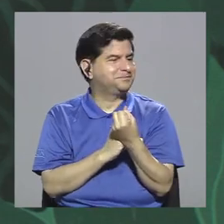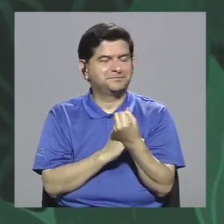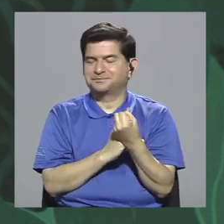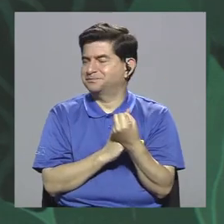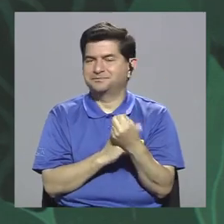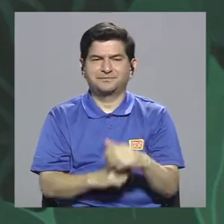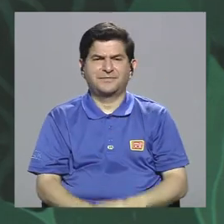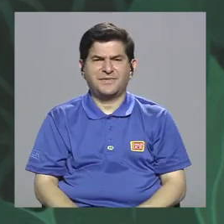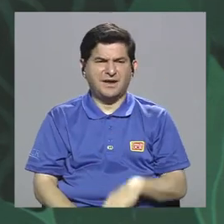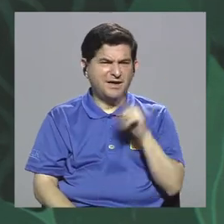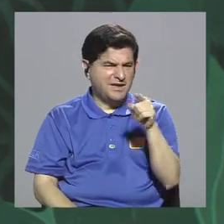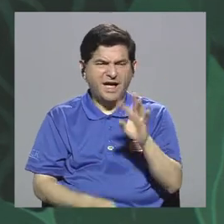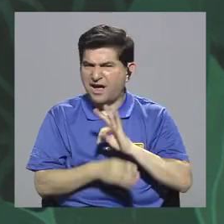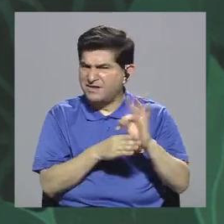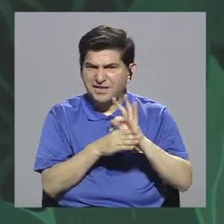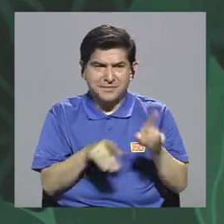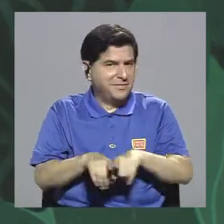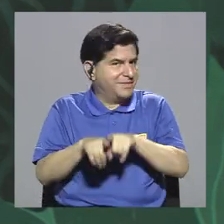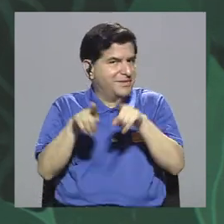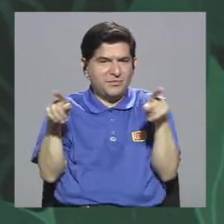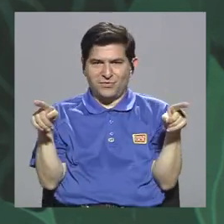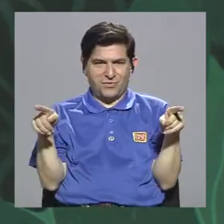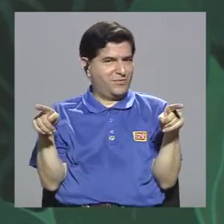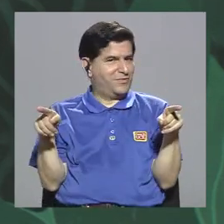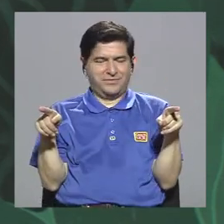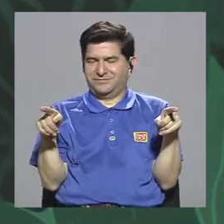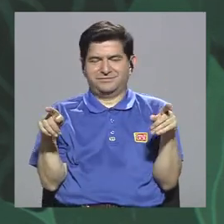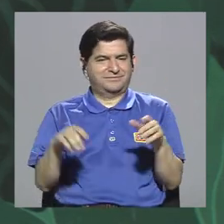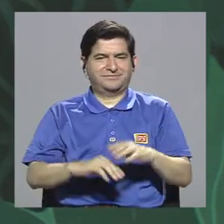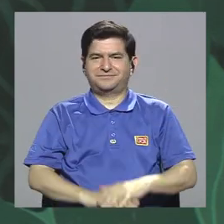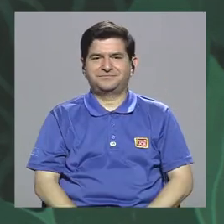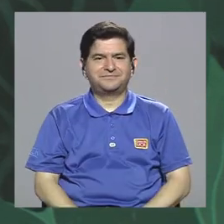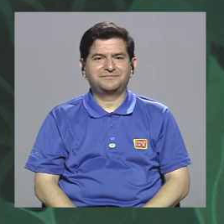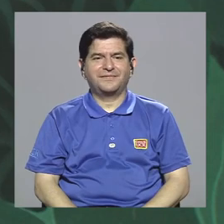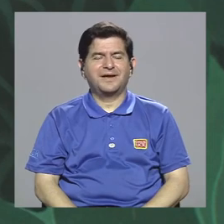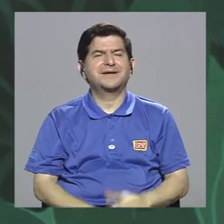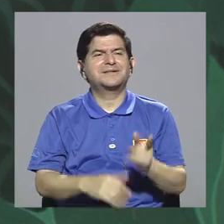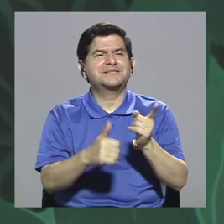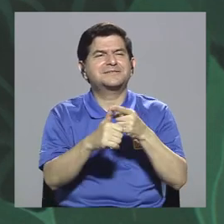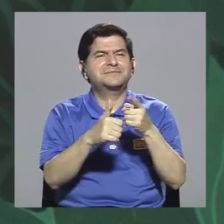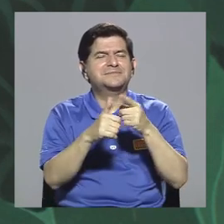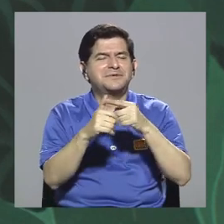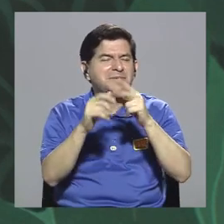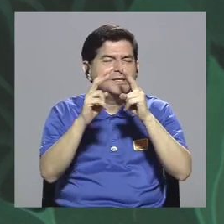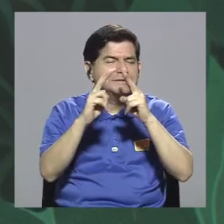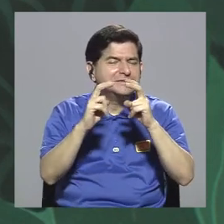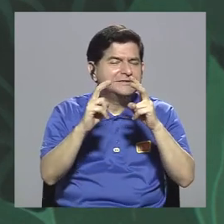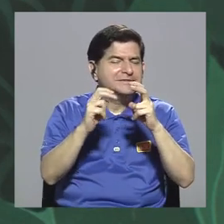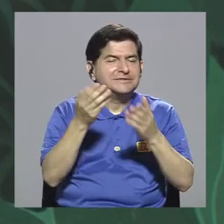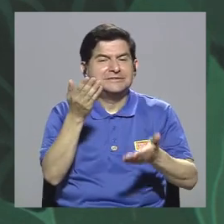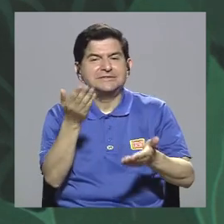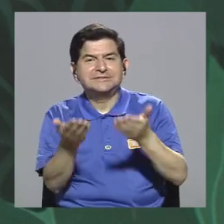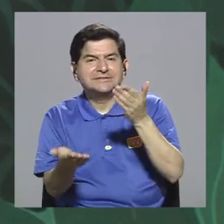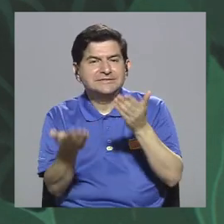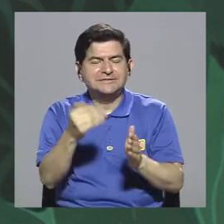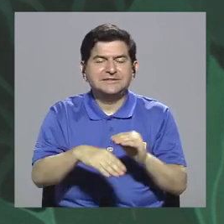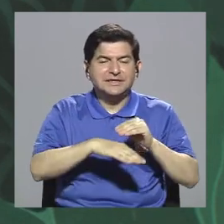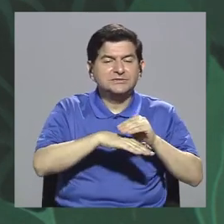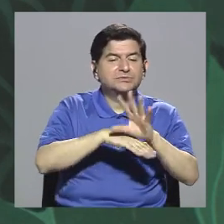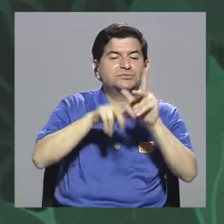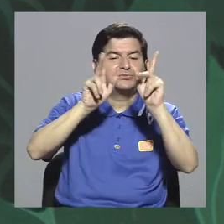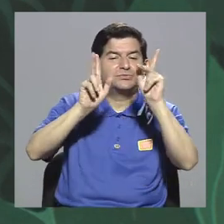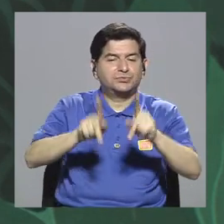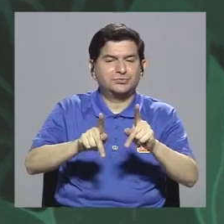No atiende ningún otro tipo de situaciones. Y no es que ahí se hace terapia tampoco, ¿verdad? Uh-huh. Sino que es como un